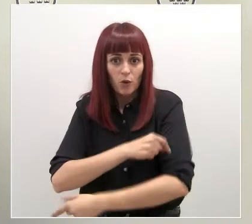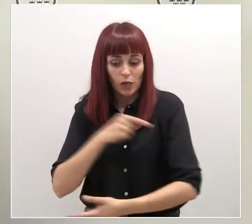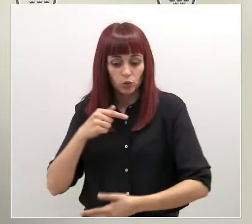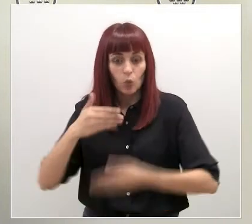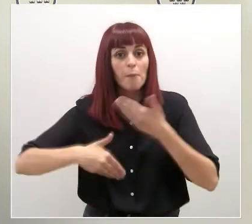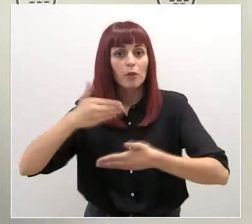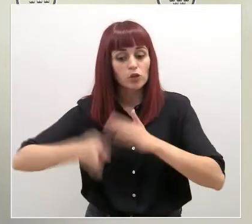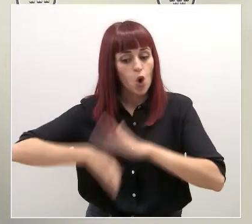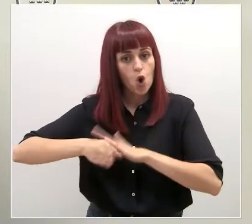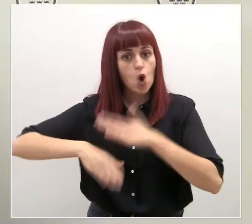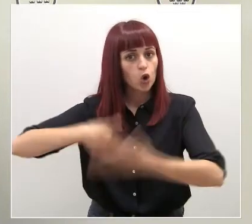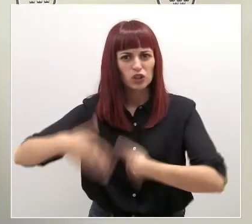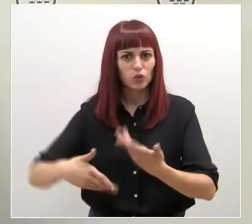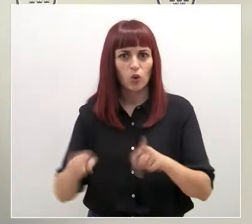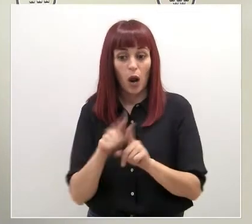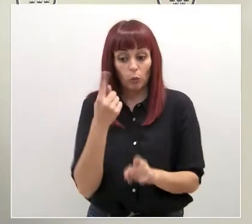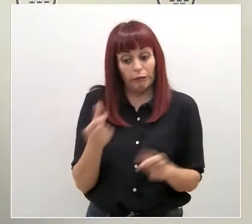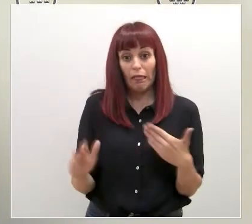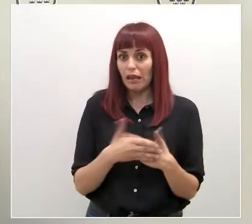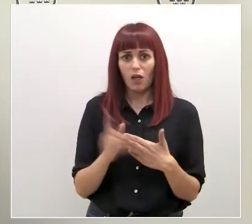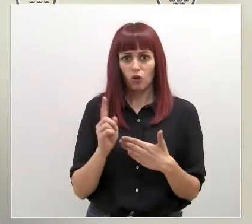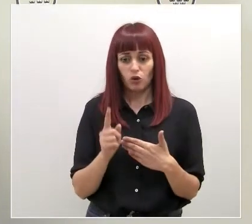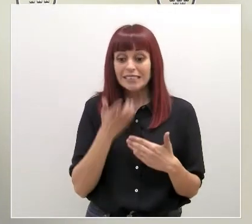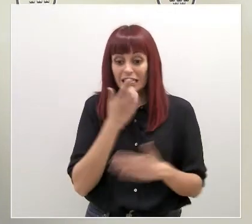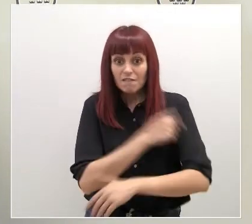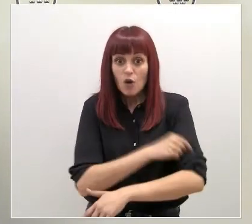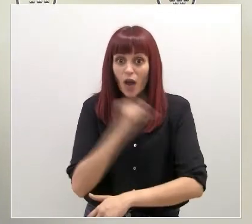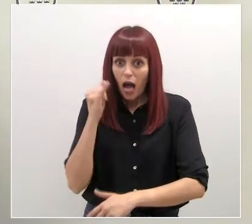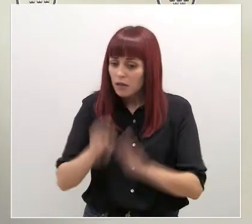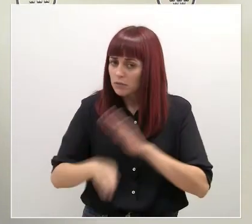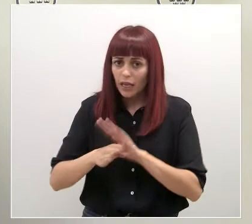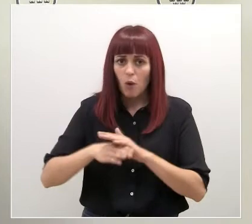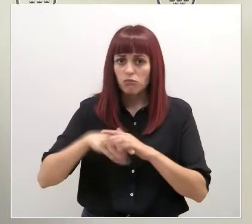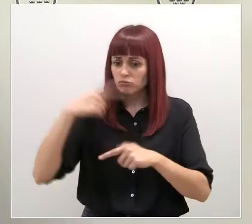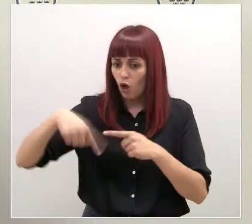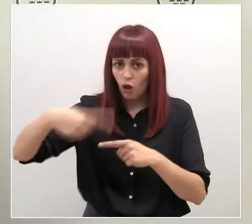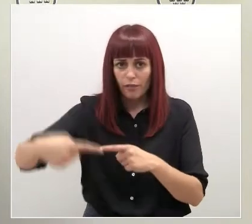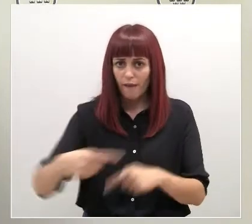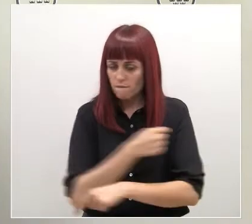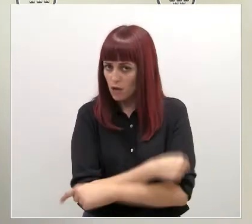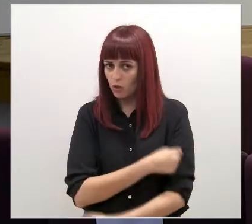proceso continuo que no se cierra ningún día y, de hecho, mientras queden vacunas, vacunaremos durante todos los días de la semana.